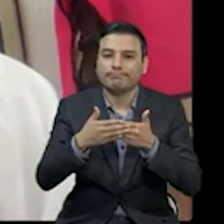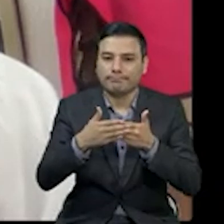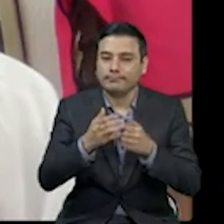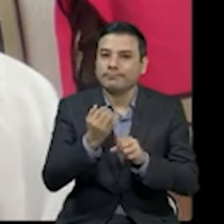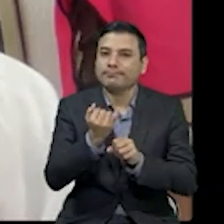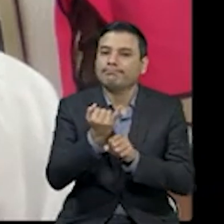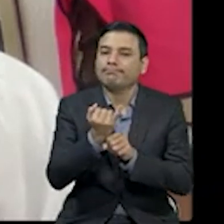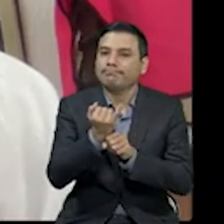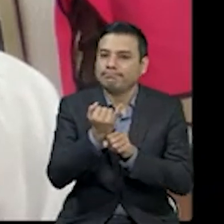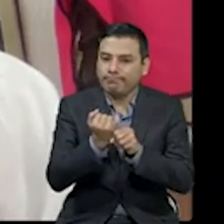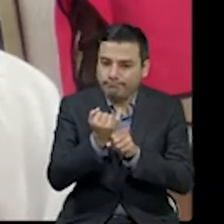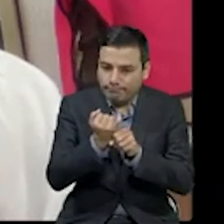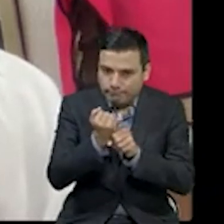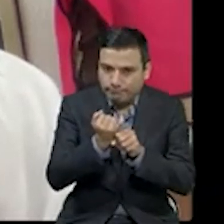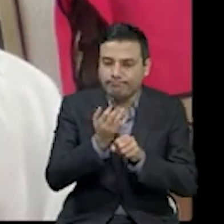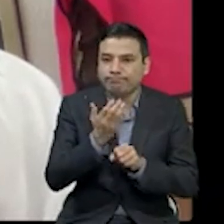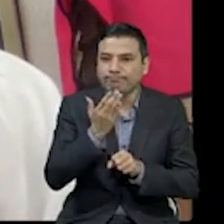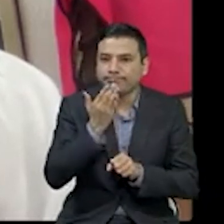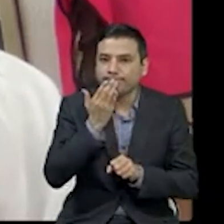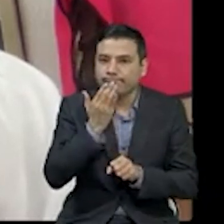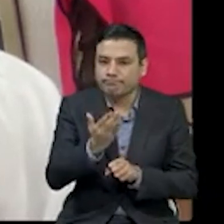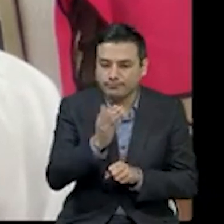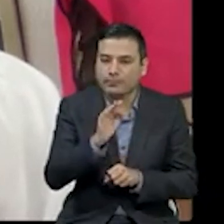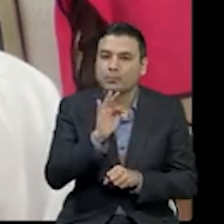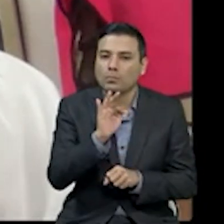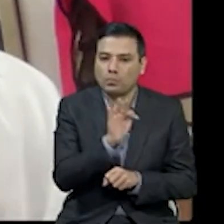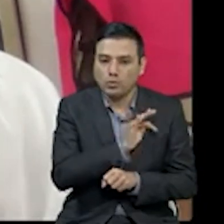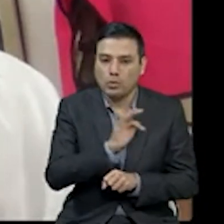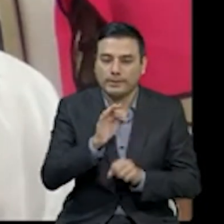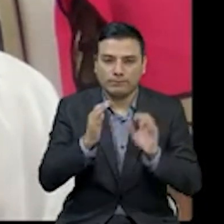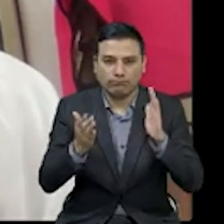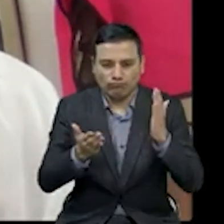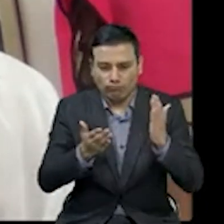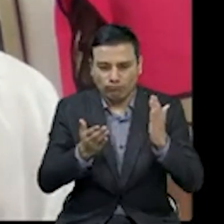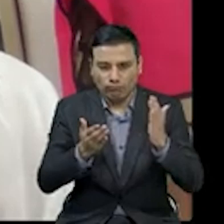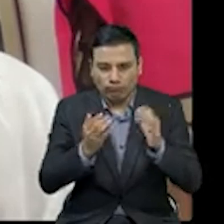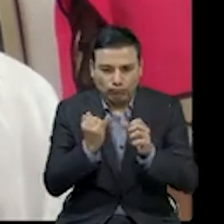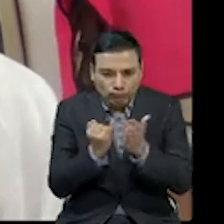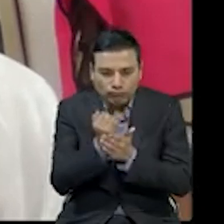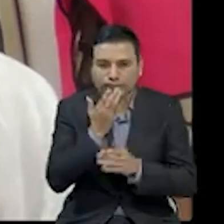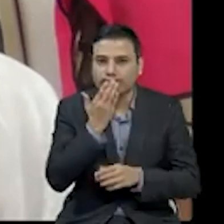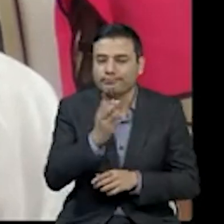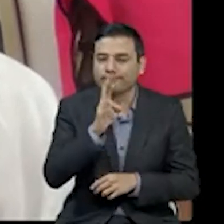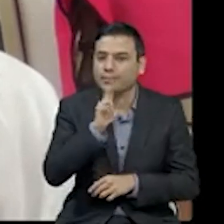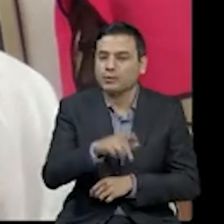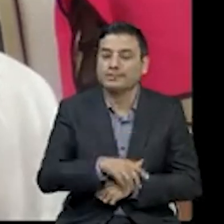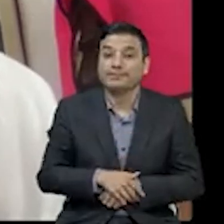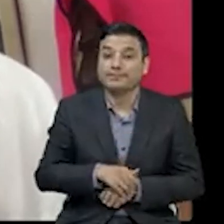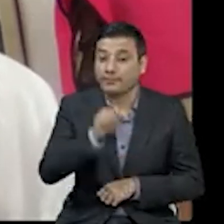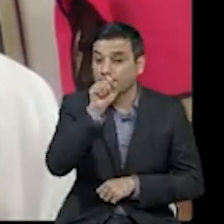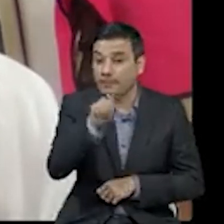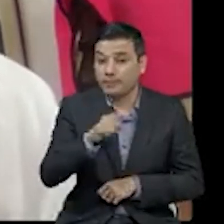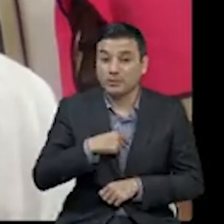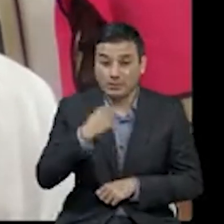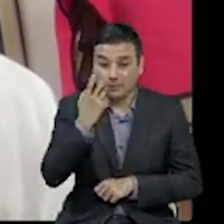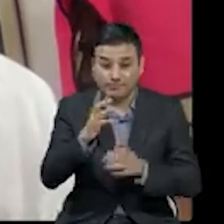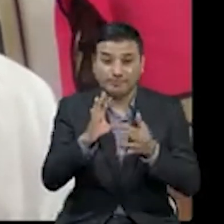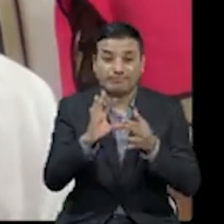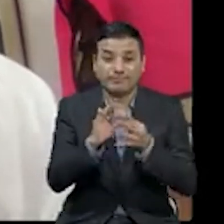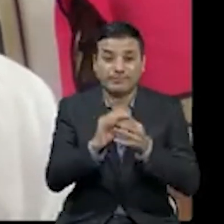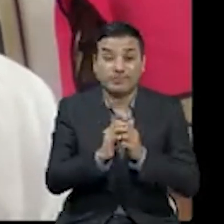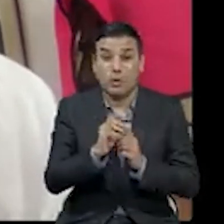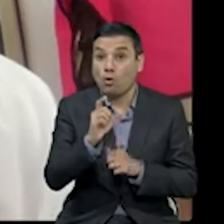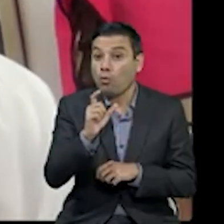presenten en el futuro pues nos permitan tomar decisiones de la mejor manera e insistir justo que cuando se toman decisiones